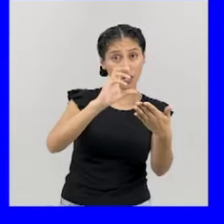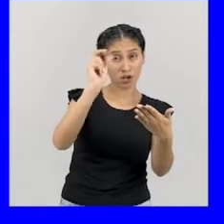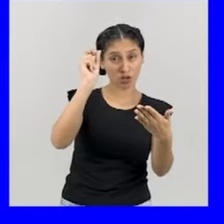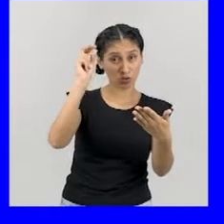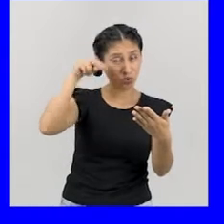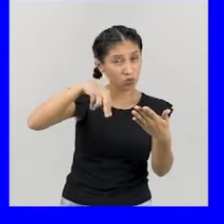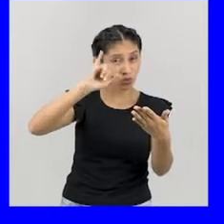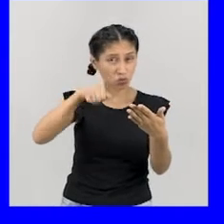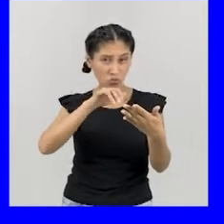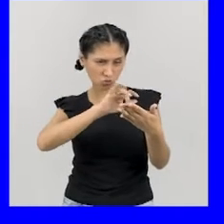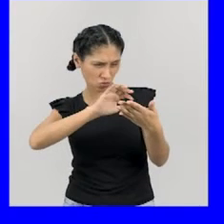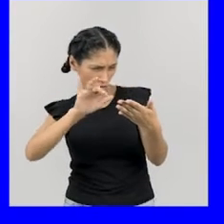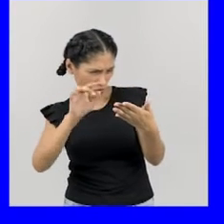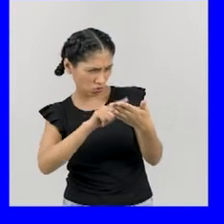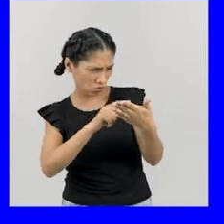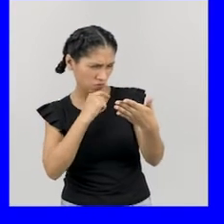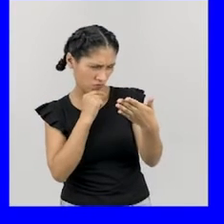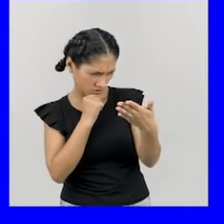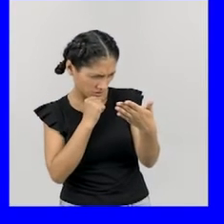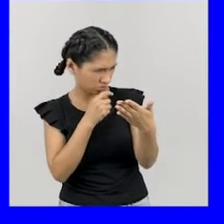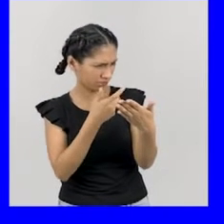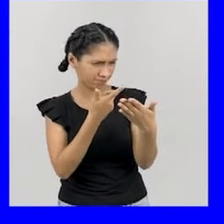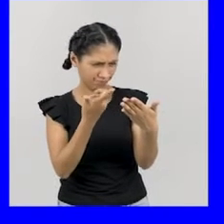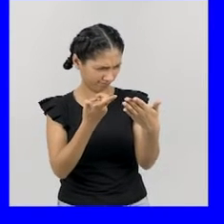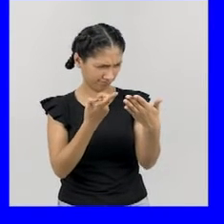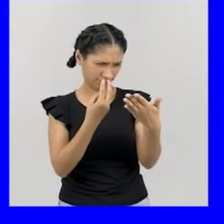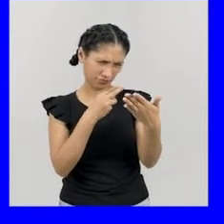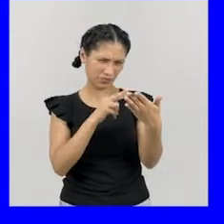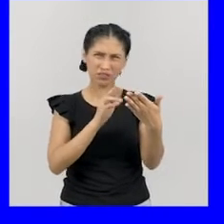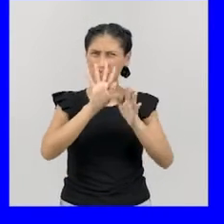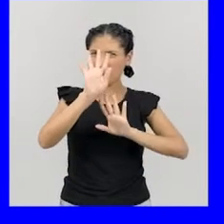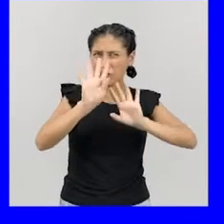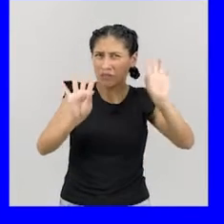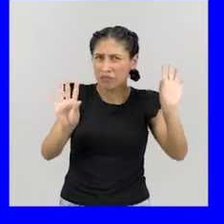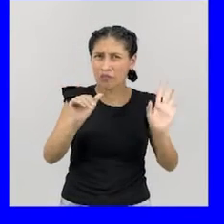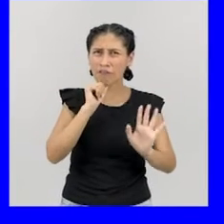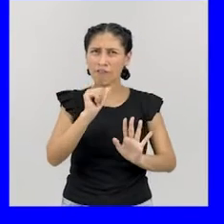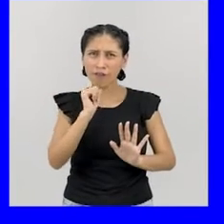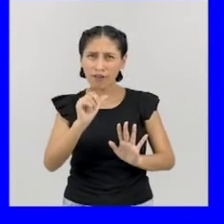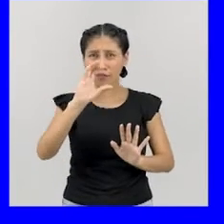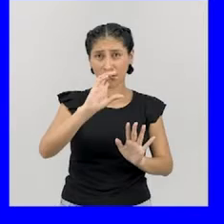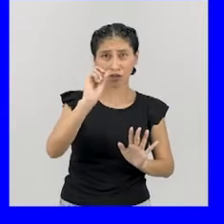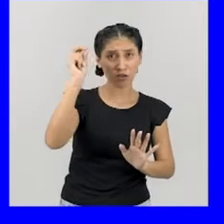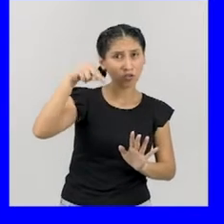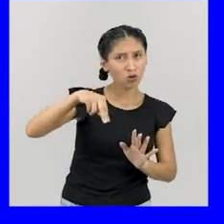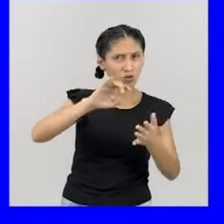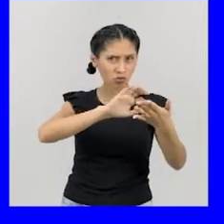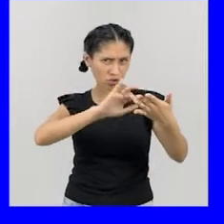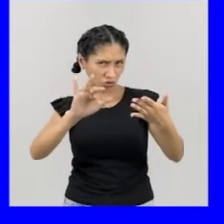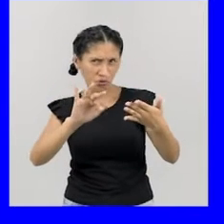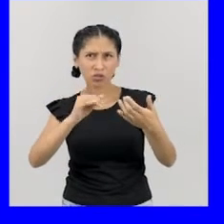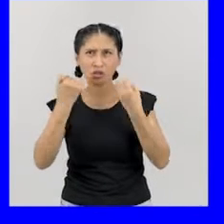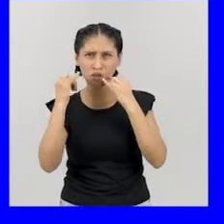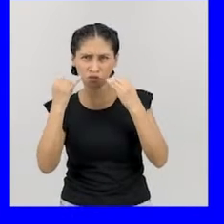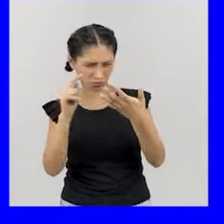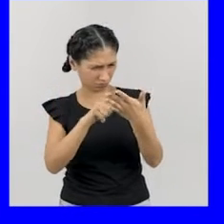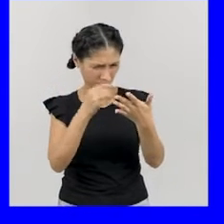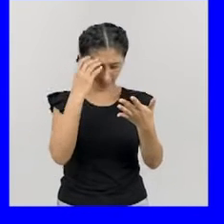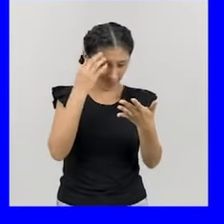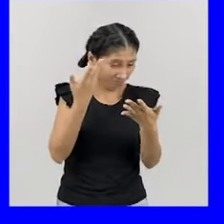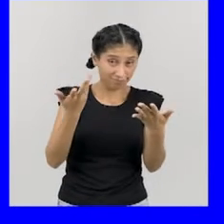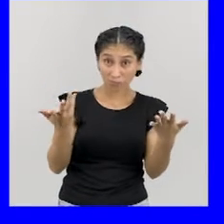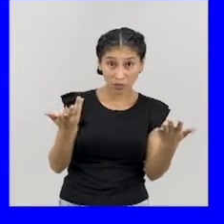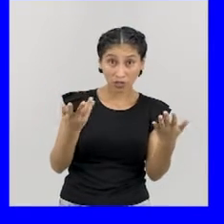textual. Evitar que por la falta de conectores la información solo haya quedado adicionada. No abusar